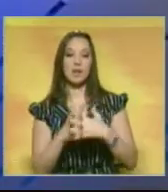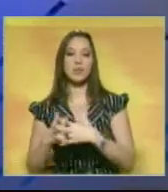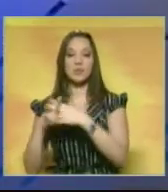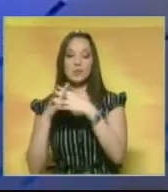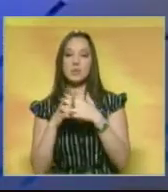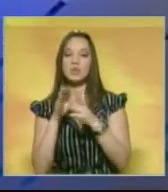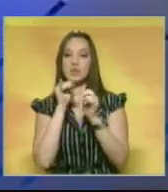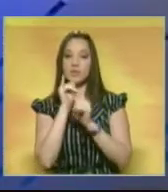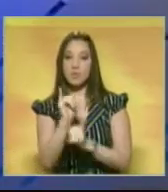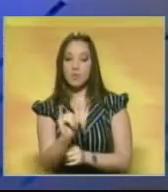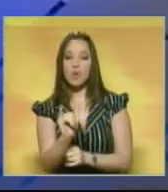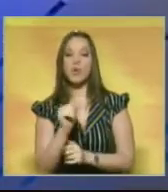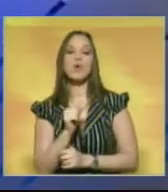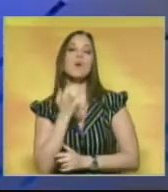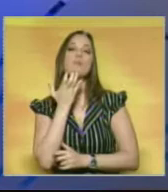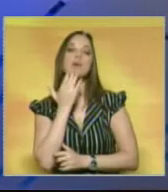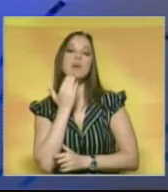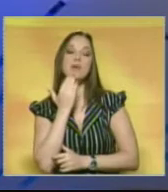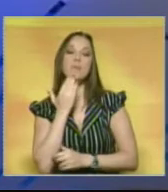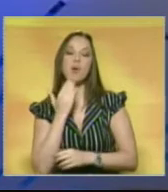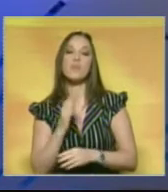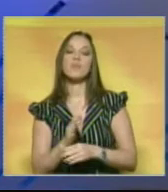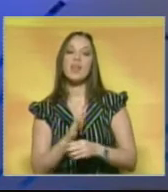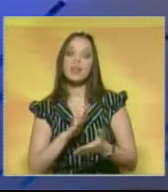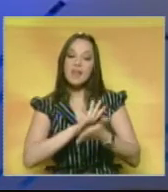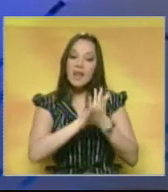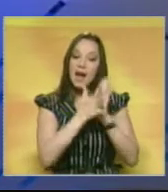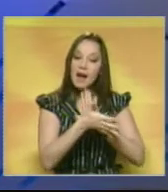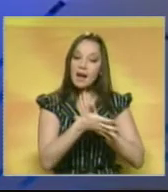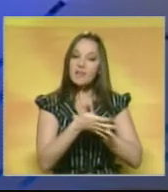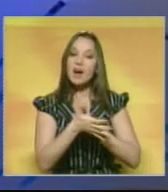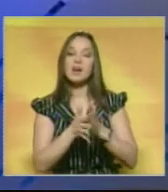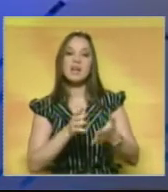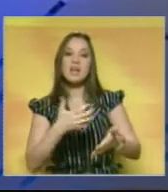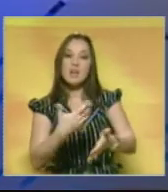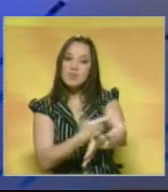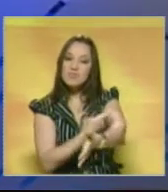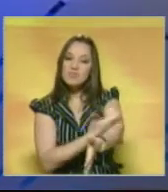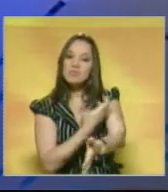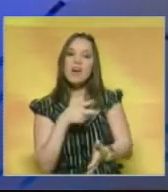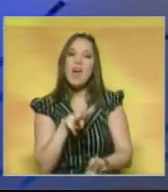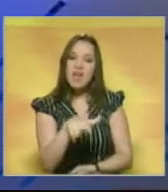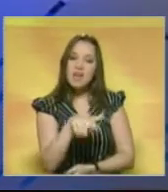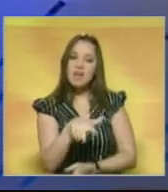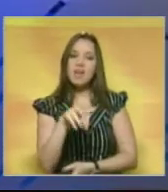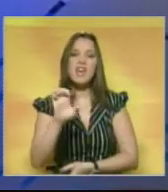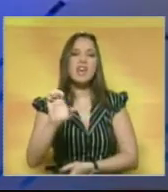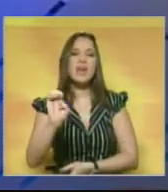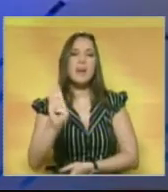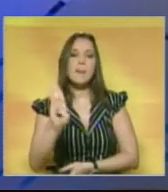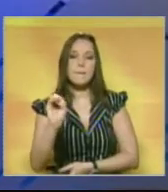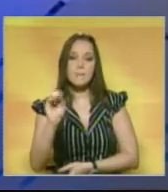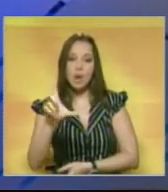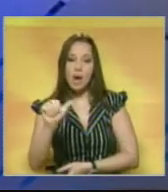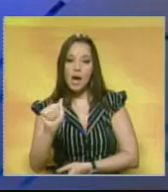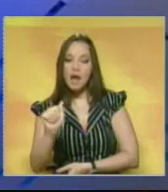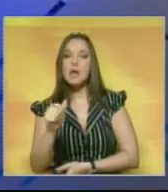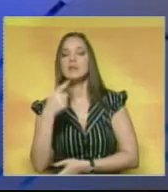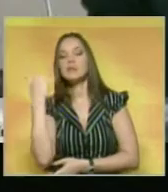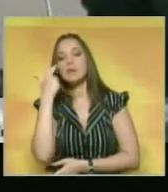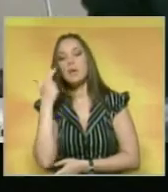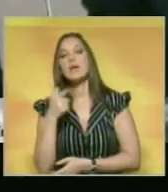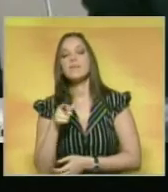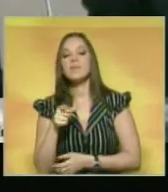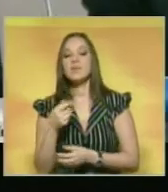Obama, informó que detener el ébola es una prioridad para su país y que este viernes se reunirá en Washington con mandatarios de 44 países para tomar